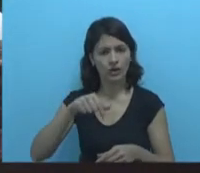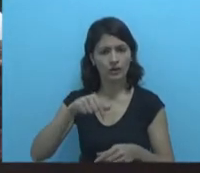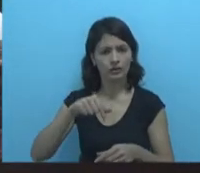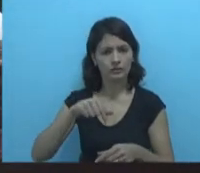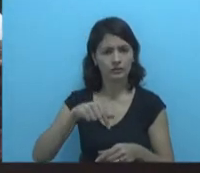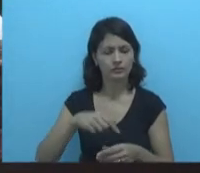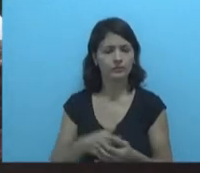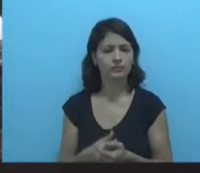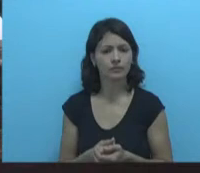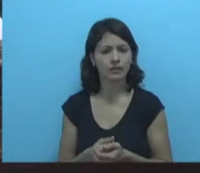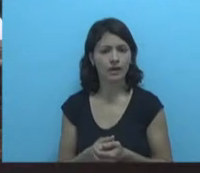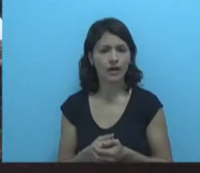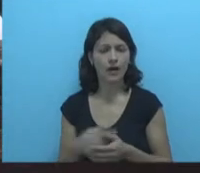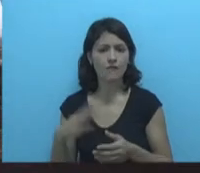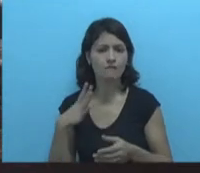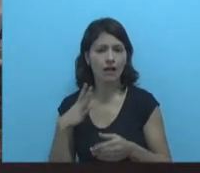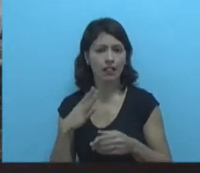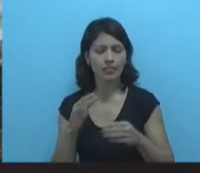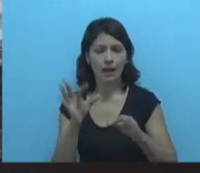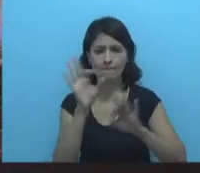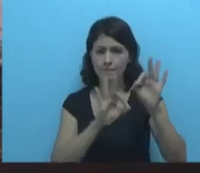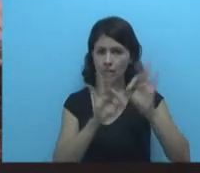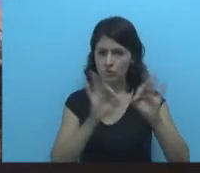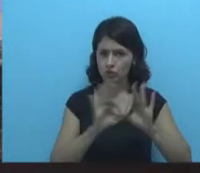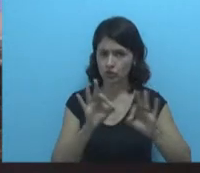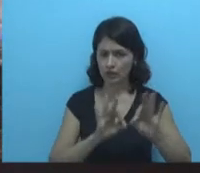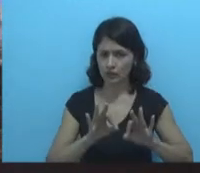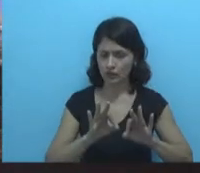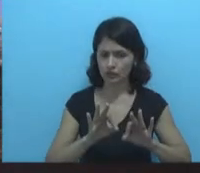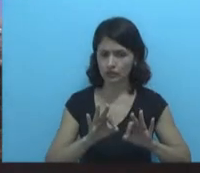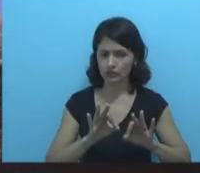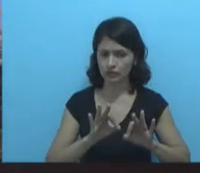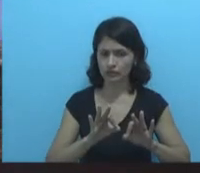consideración el resto de las preferencias que no tuvieron